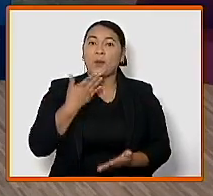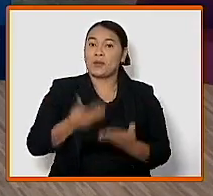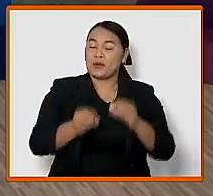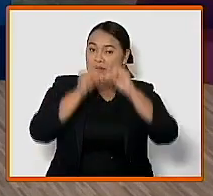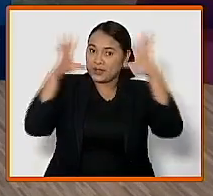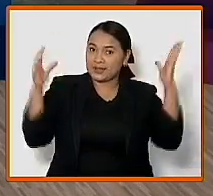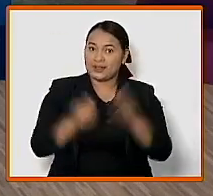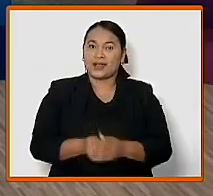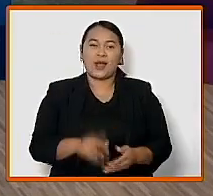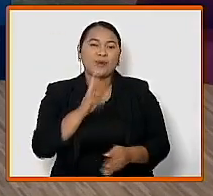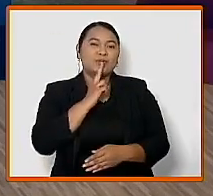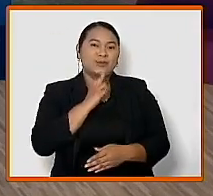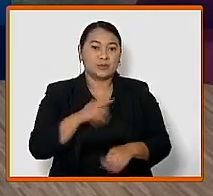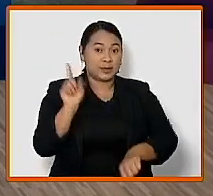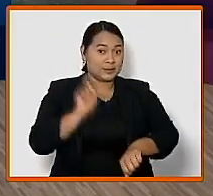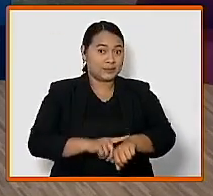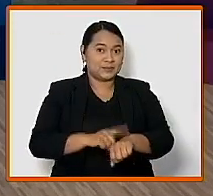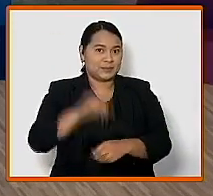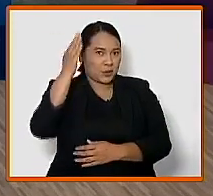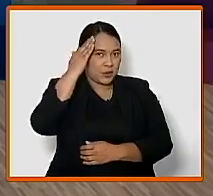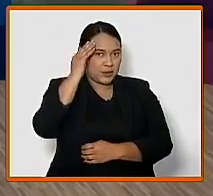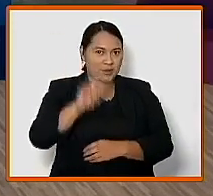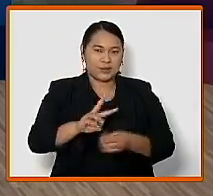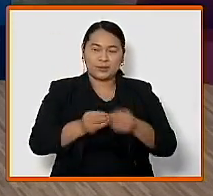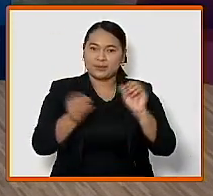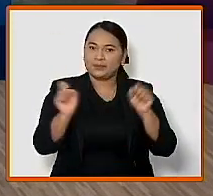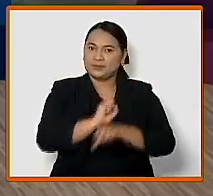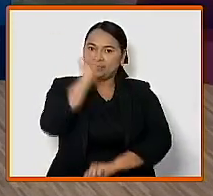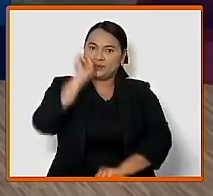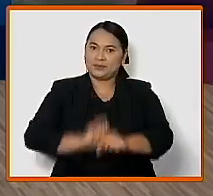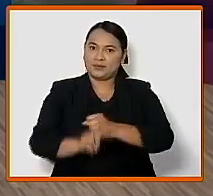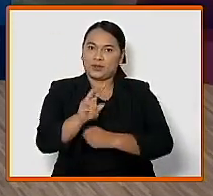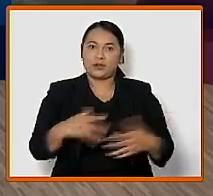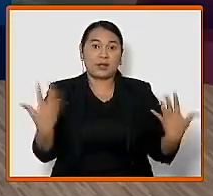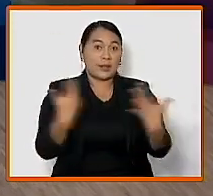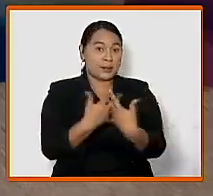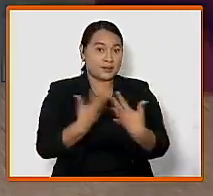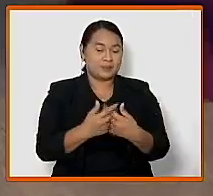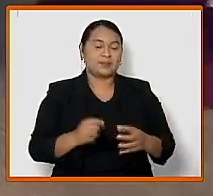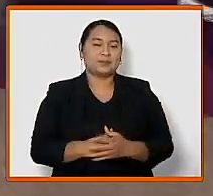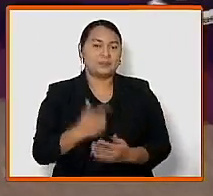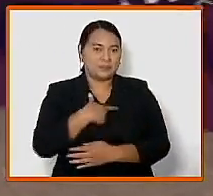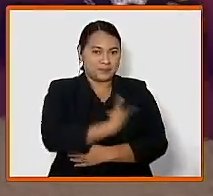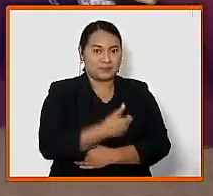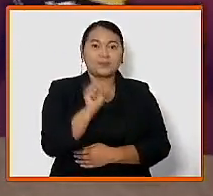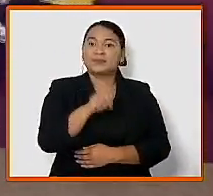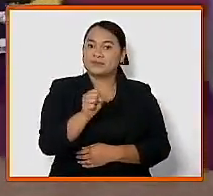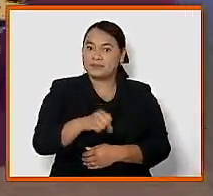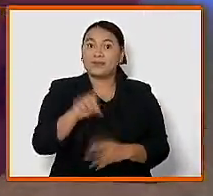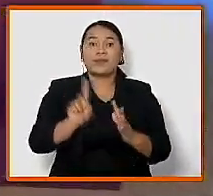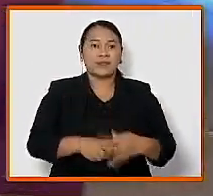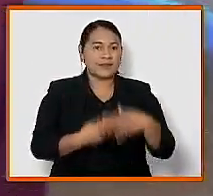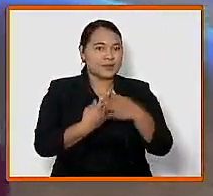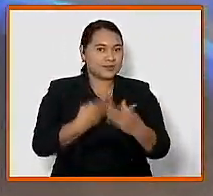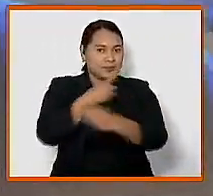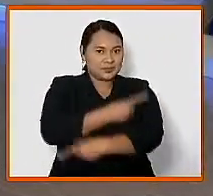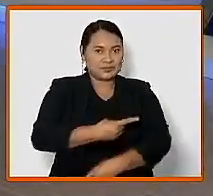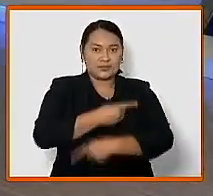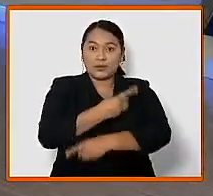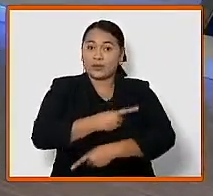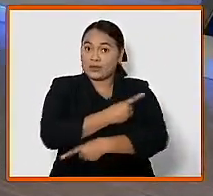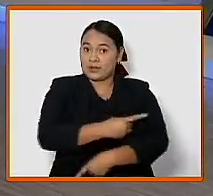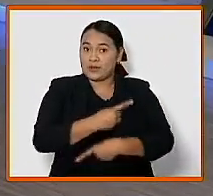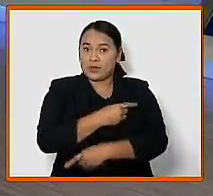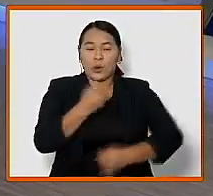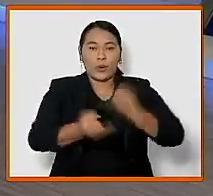Honduras. Es momento de conocer los dos números ganadores en premiados junto a Madeline. Así es, Francini. Es momento de comenzar la diversión junto a